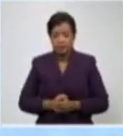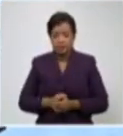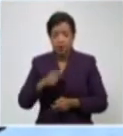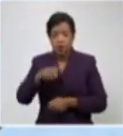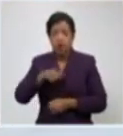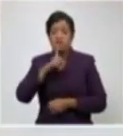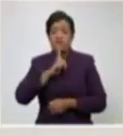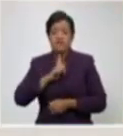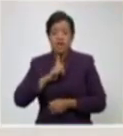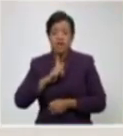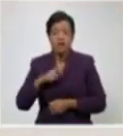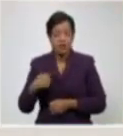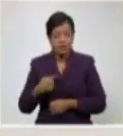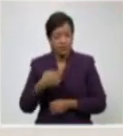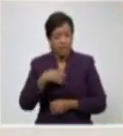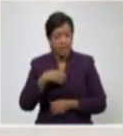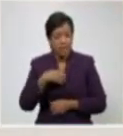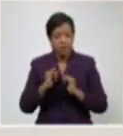viernes, aquí lo tenemos.